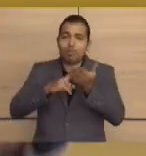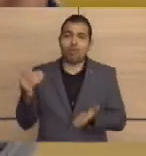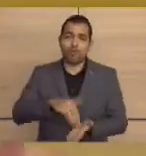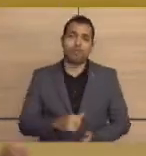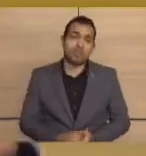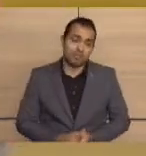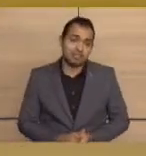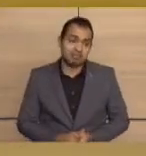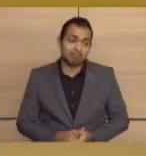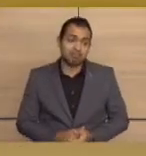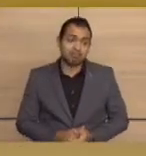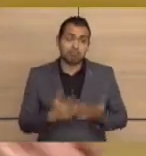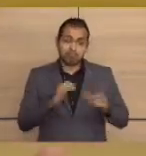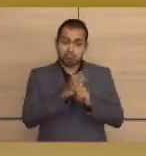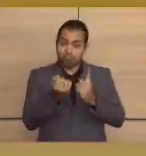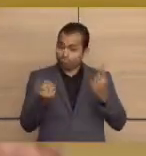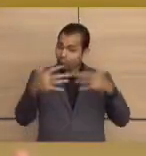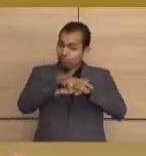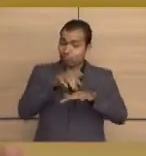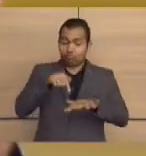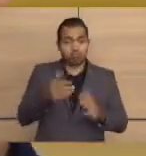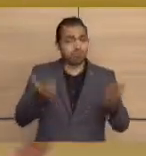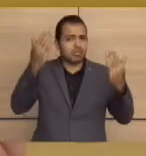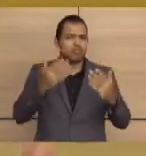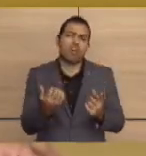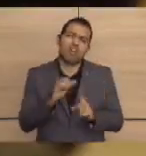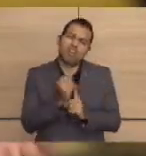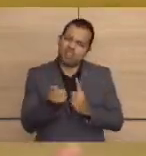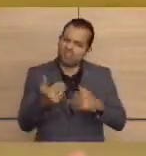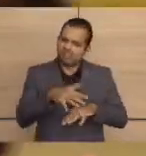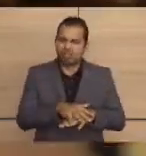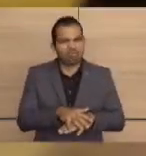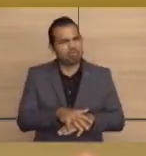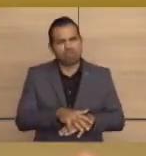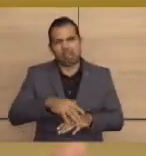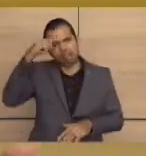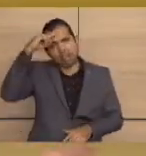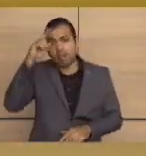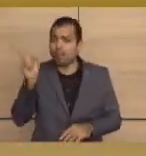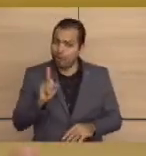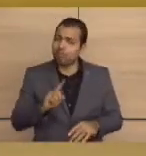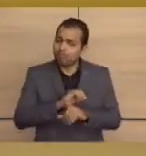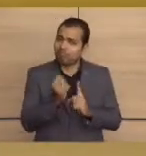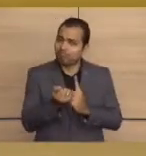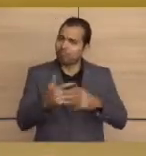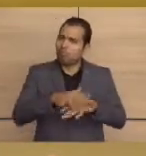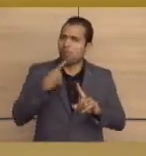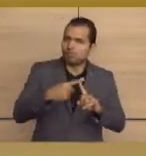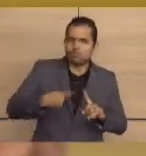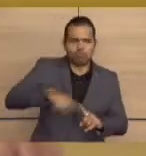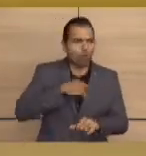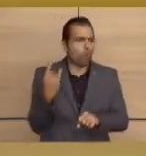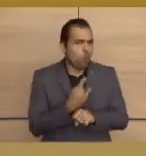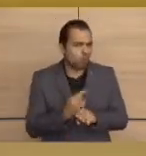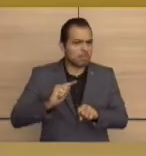diciendo es que las redes, no, es que las redes sociales, el internet, se pueden utilizar a favor de nosotros. Y creo que lo estamos dejando a un lado